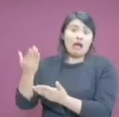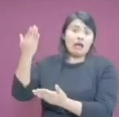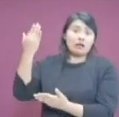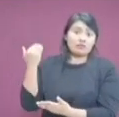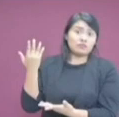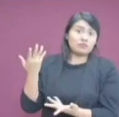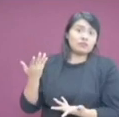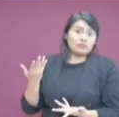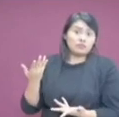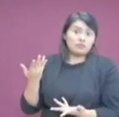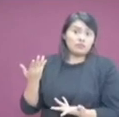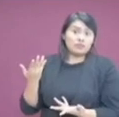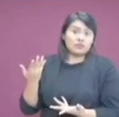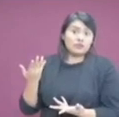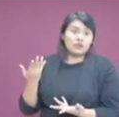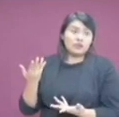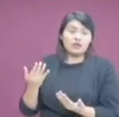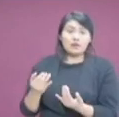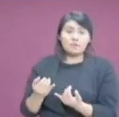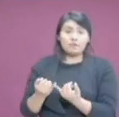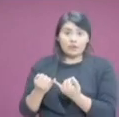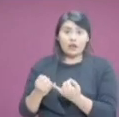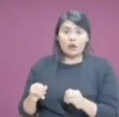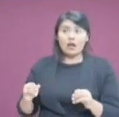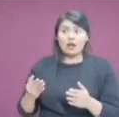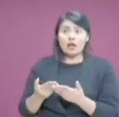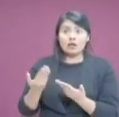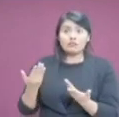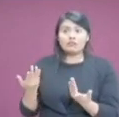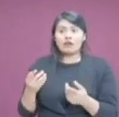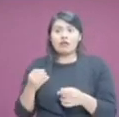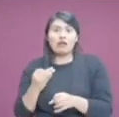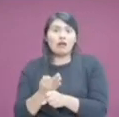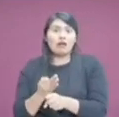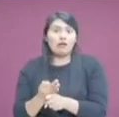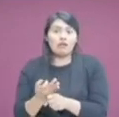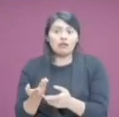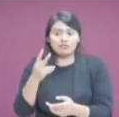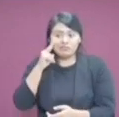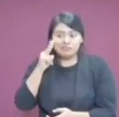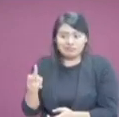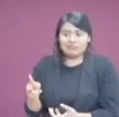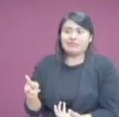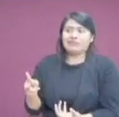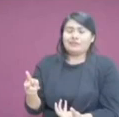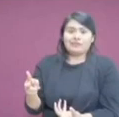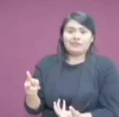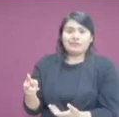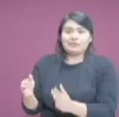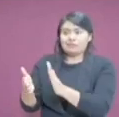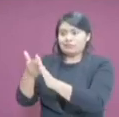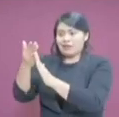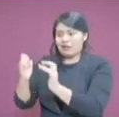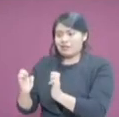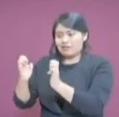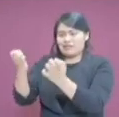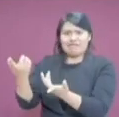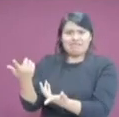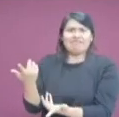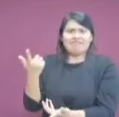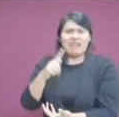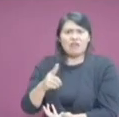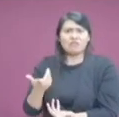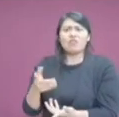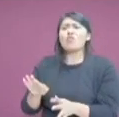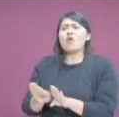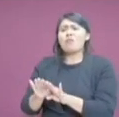No sé cómo es que se llega a inaugurar una obra en tales condiciones, pero fue inaugurado. Hoy el